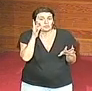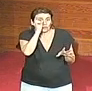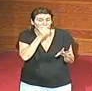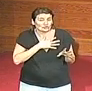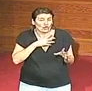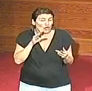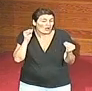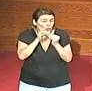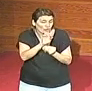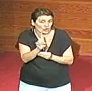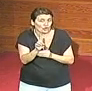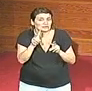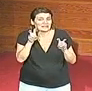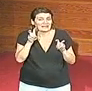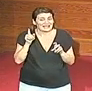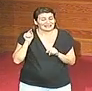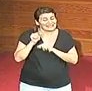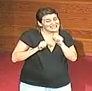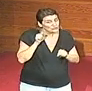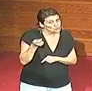estoy tan de acuerdo, que es el intrusismo.